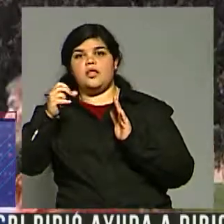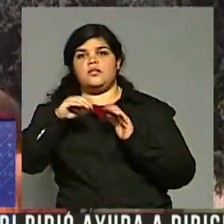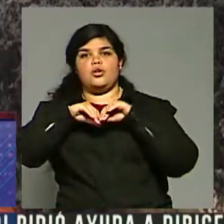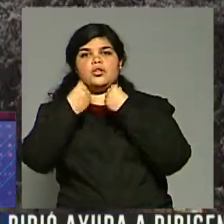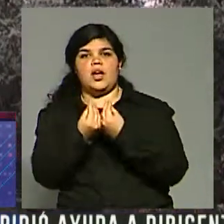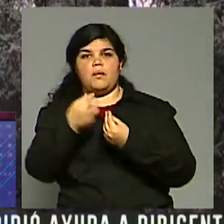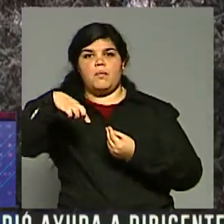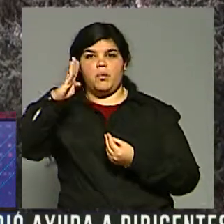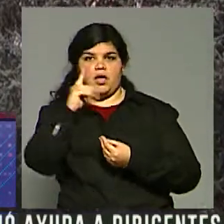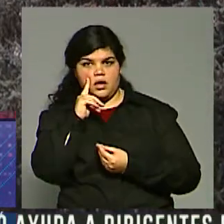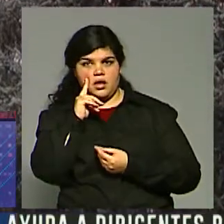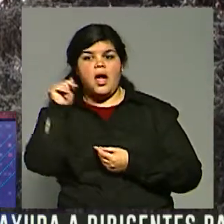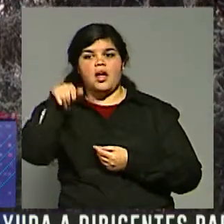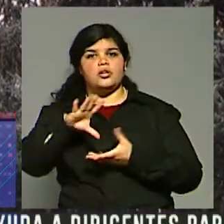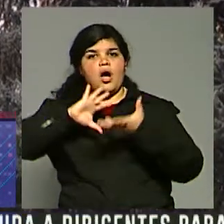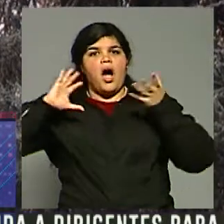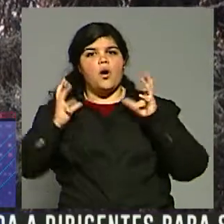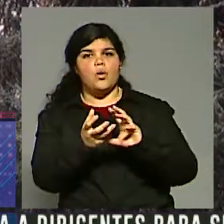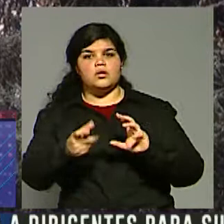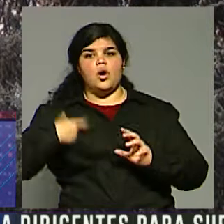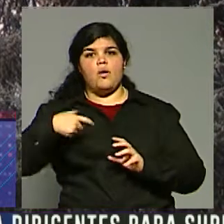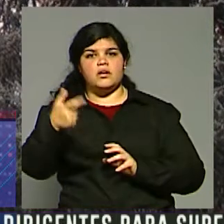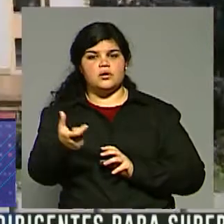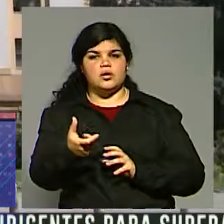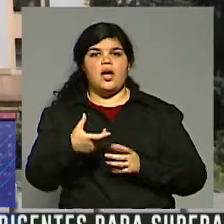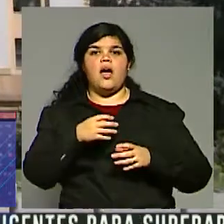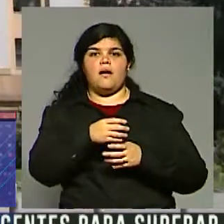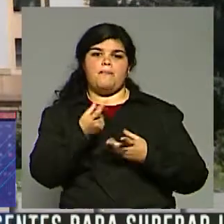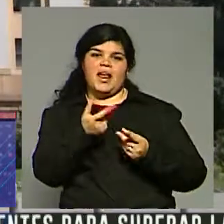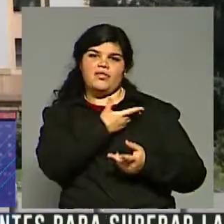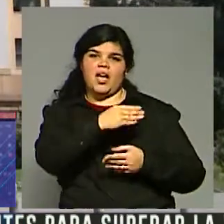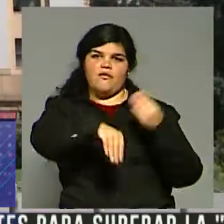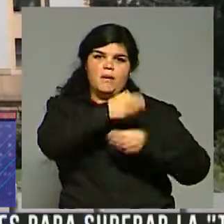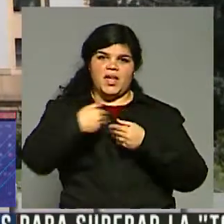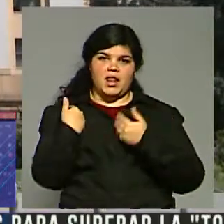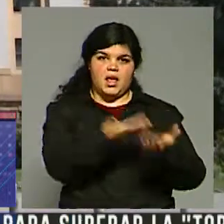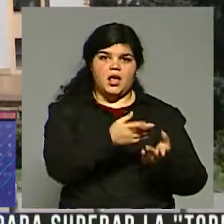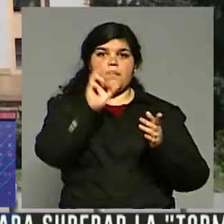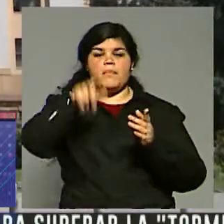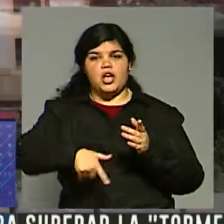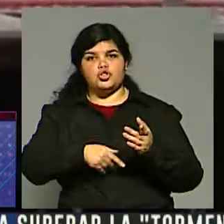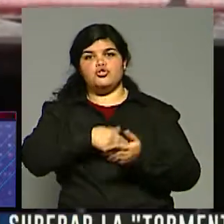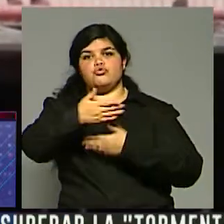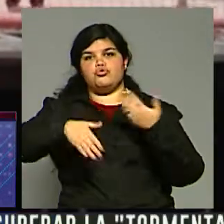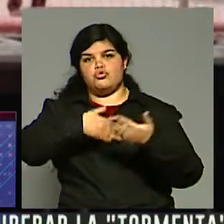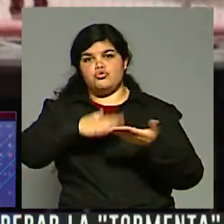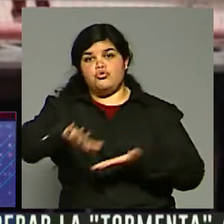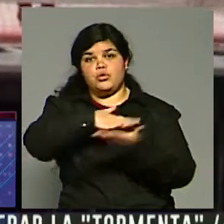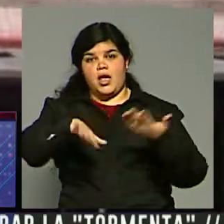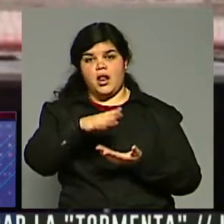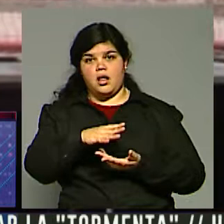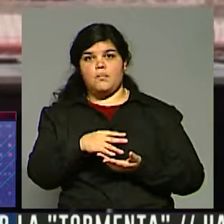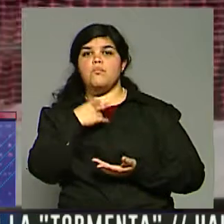se relaciona con la fórmula de ajuste de las jubilaciones, asignaciones familiares y planes sociales, como la asignación universal por hijo,